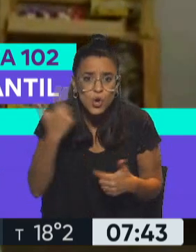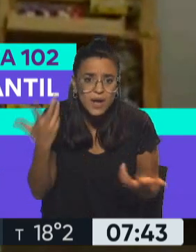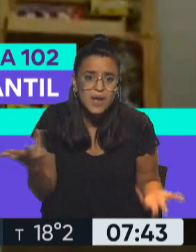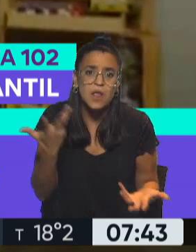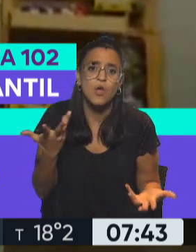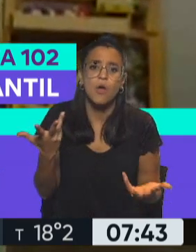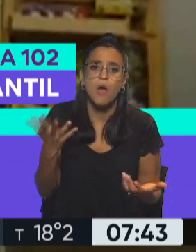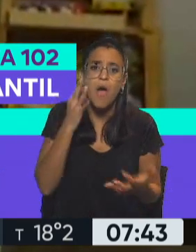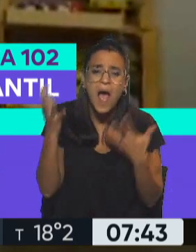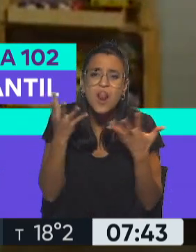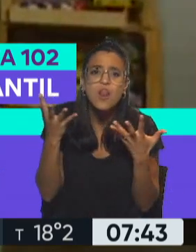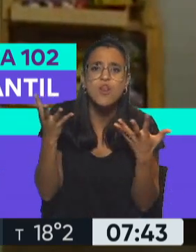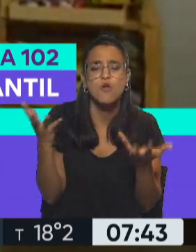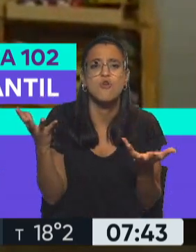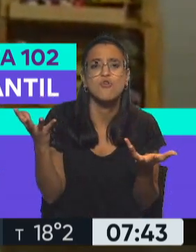algo tiene que pasar.